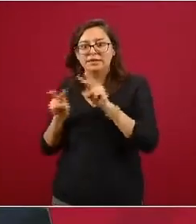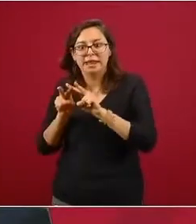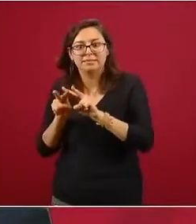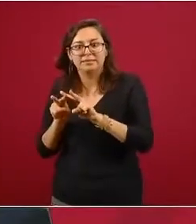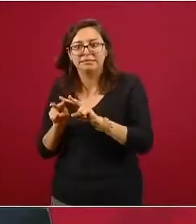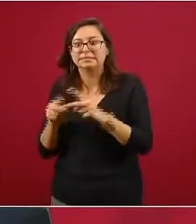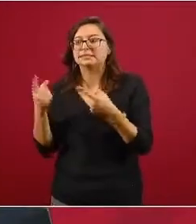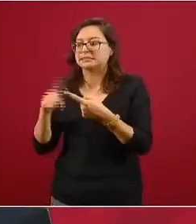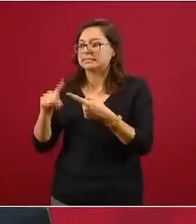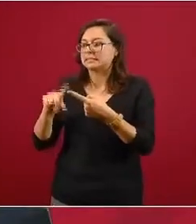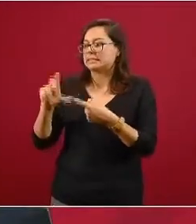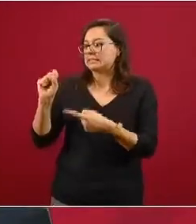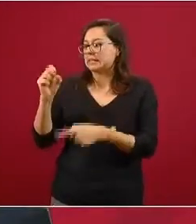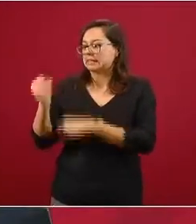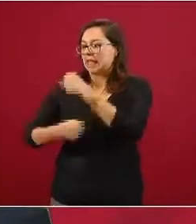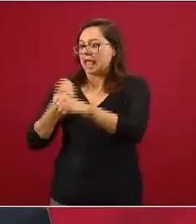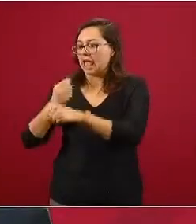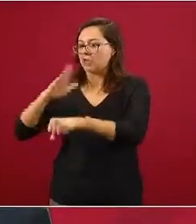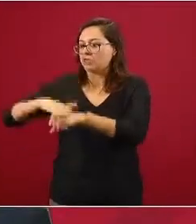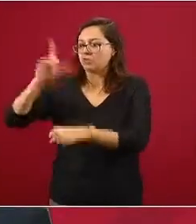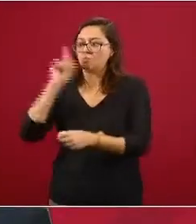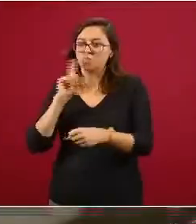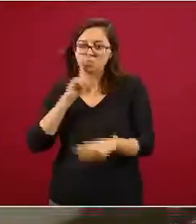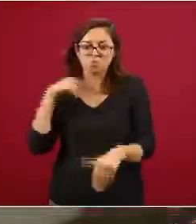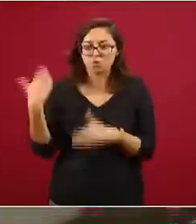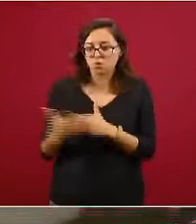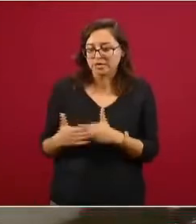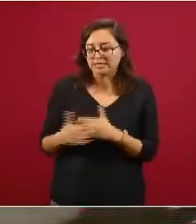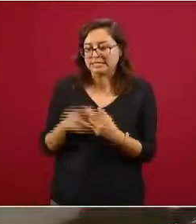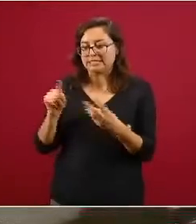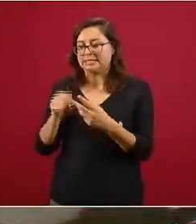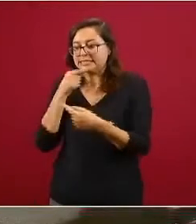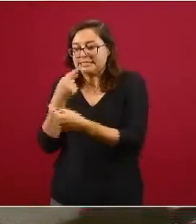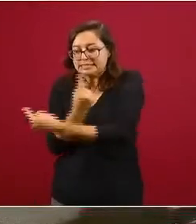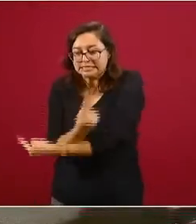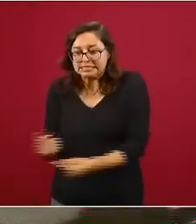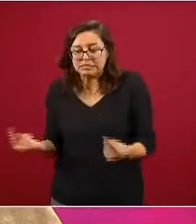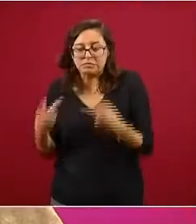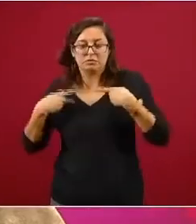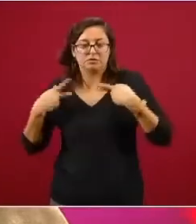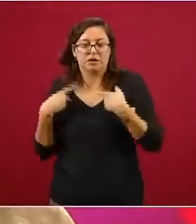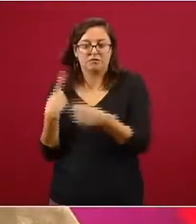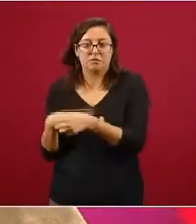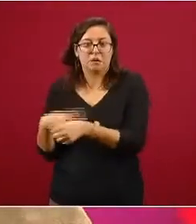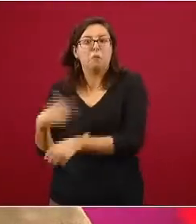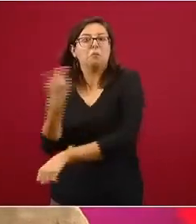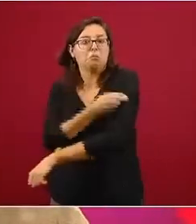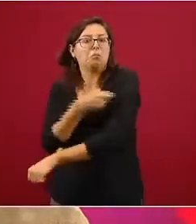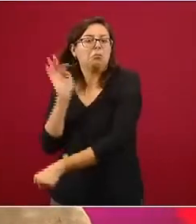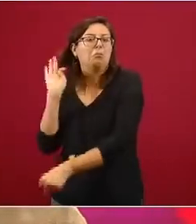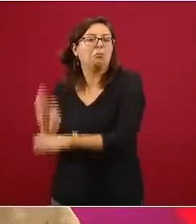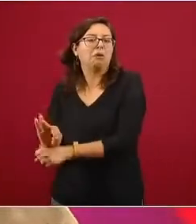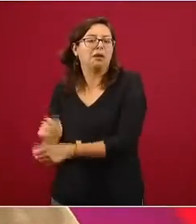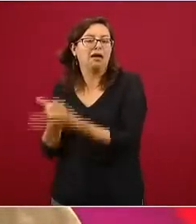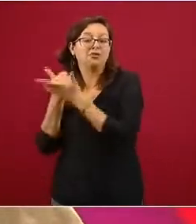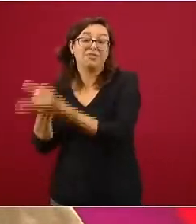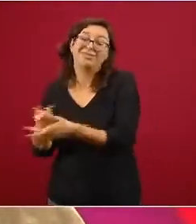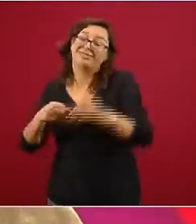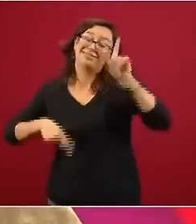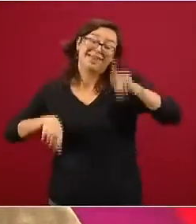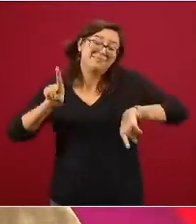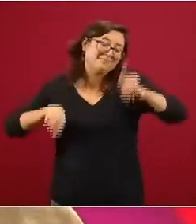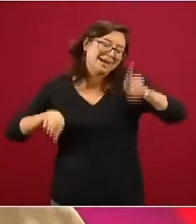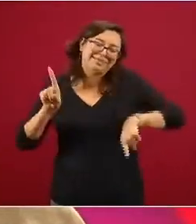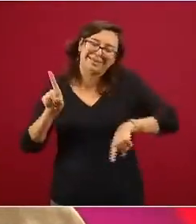población, mayores de 60, embarazadas, niños, personas con enfermedades crónicas. Entonces son distintos los perfiles